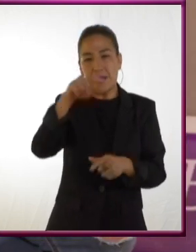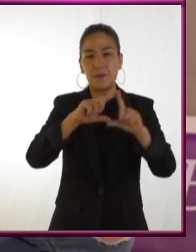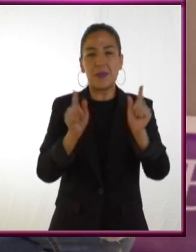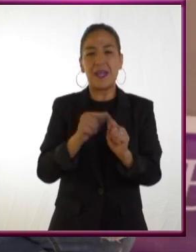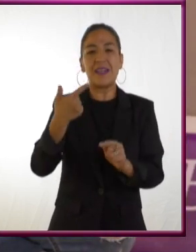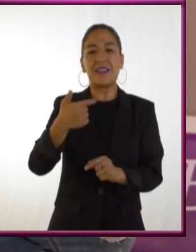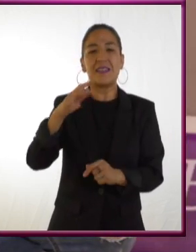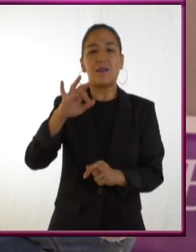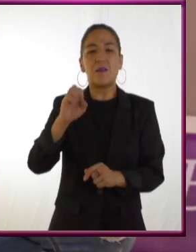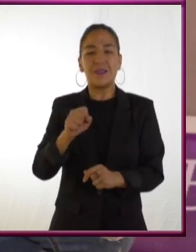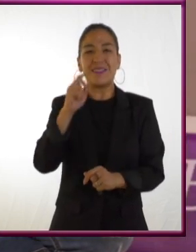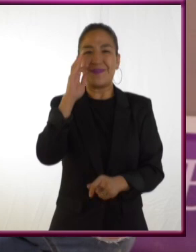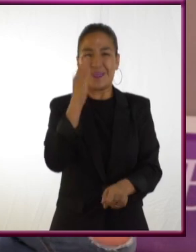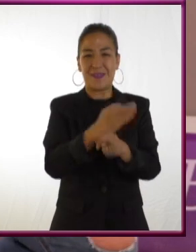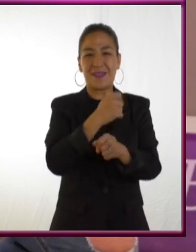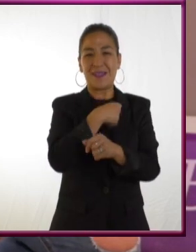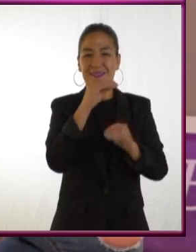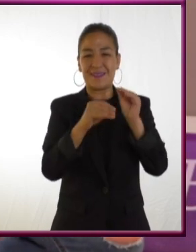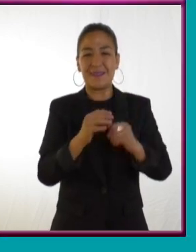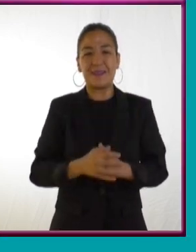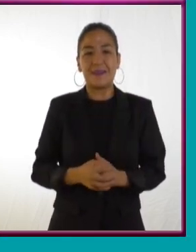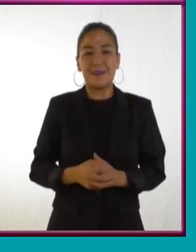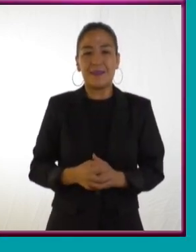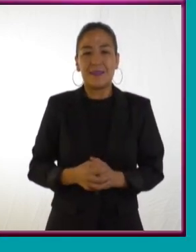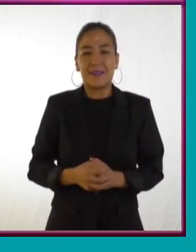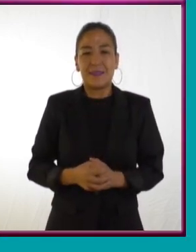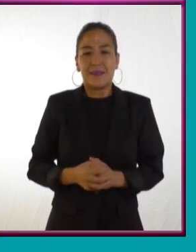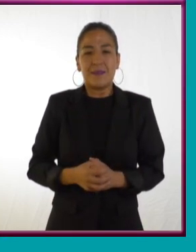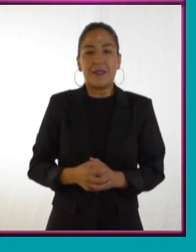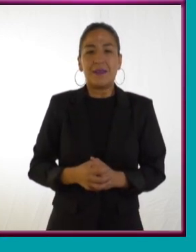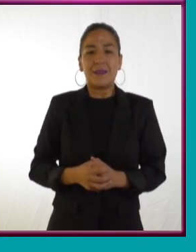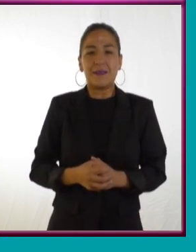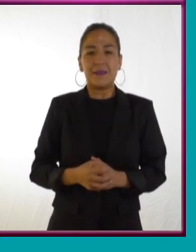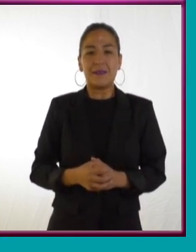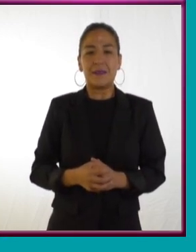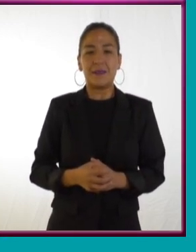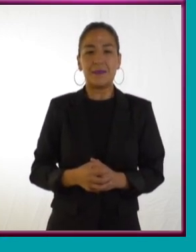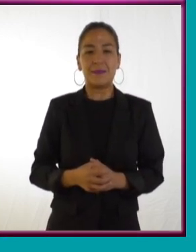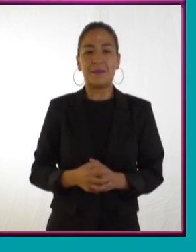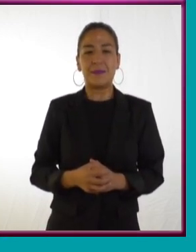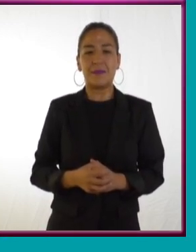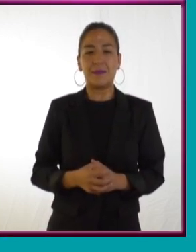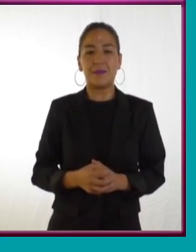grafos. A ver, espera. Hice un meme sobre los grafos. A ver.